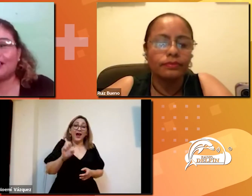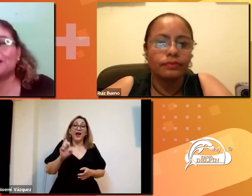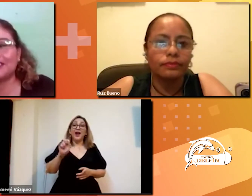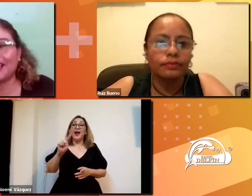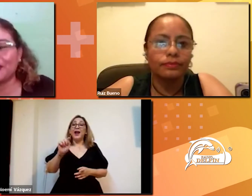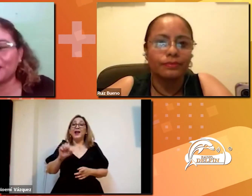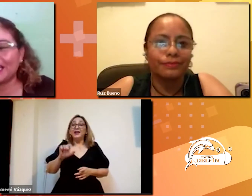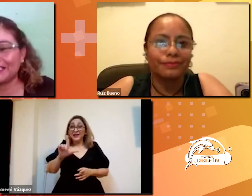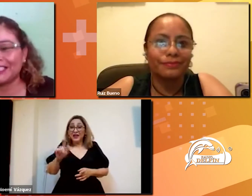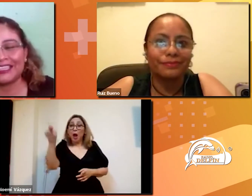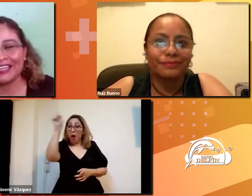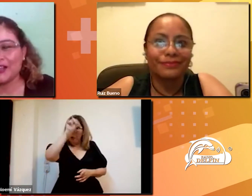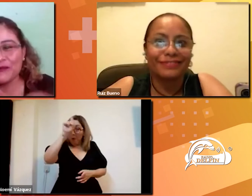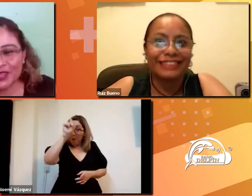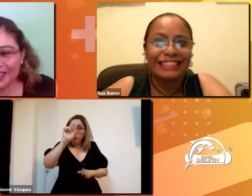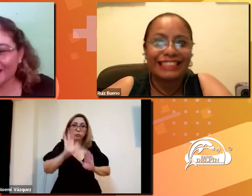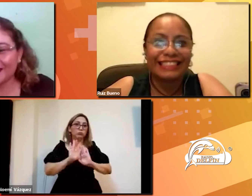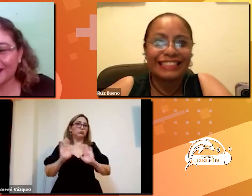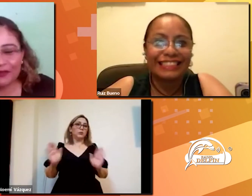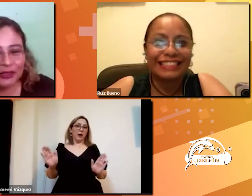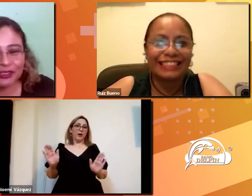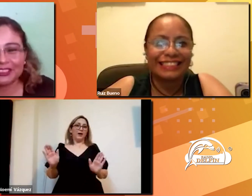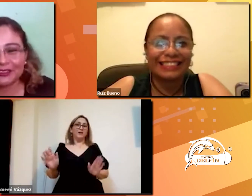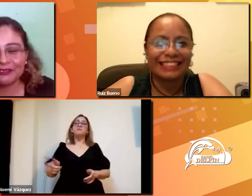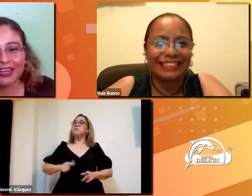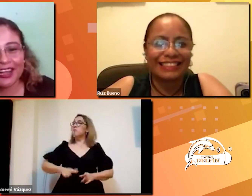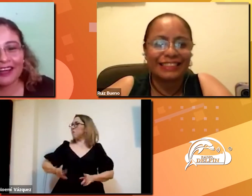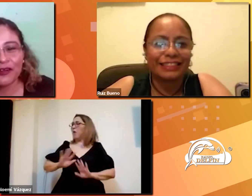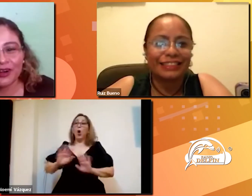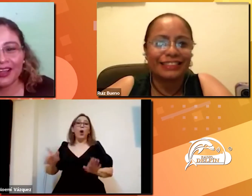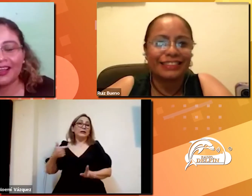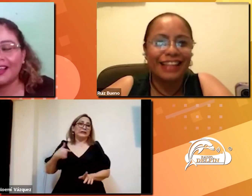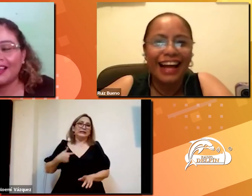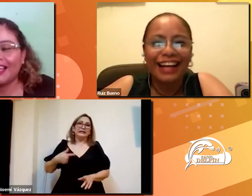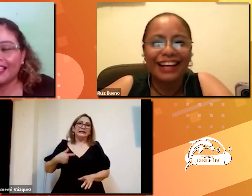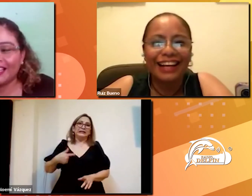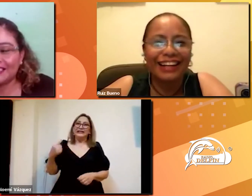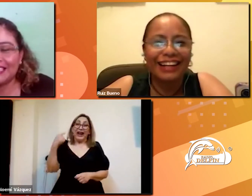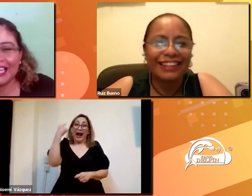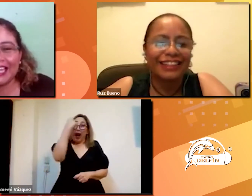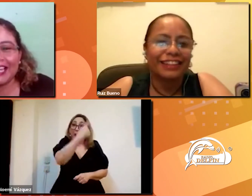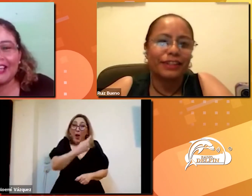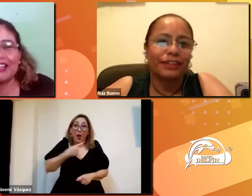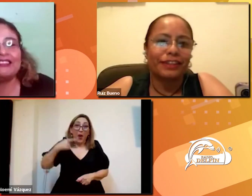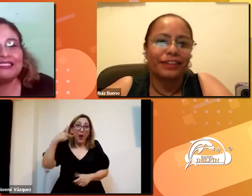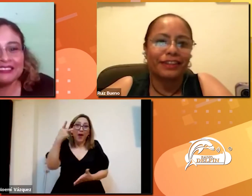bueno, ya nos quedó ahora sí, bien rápido se nos fue la hora.